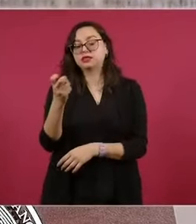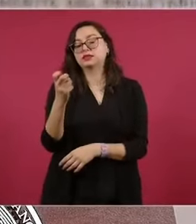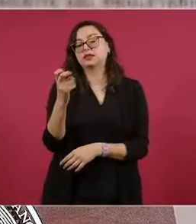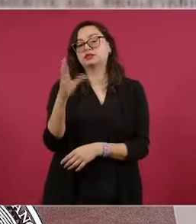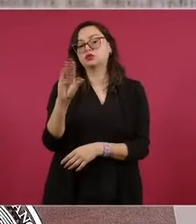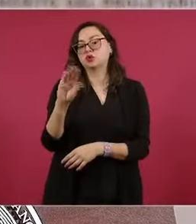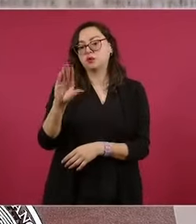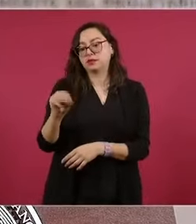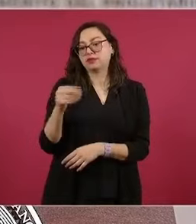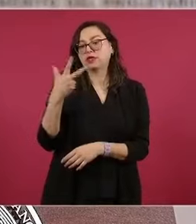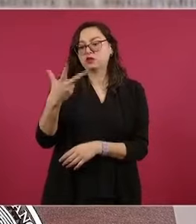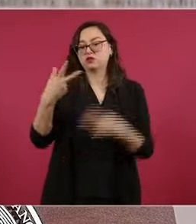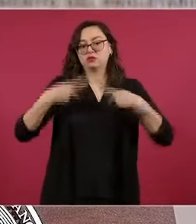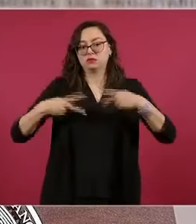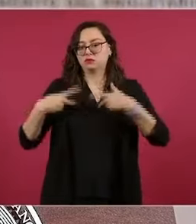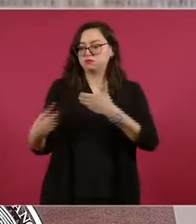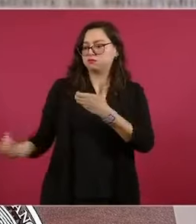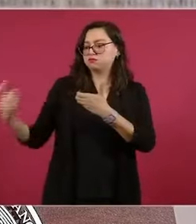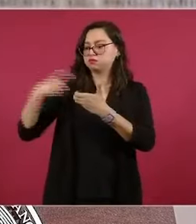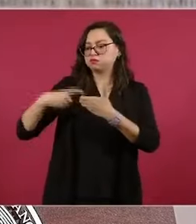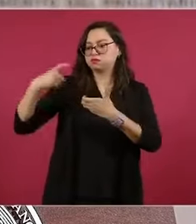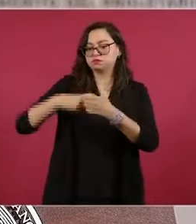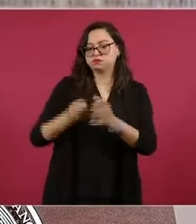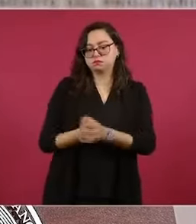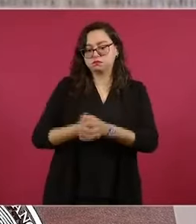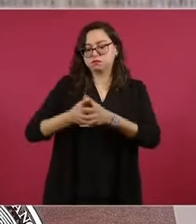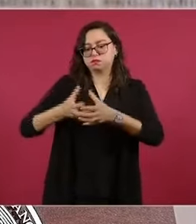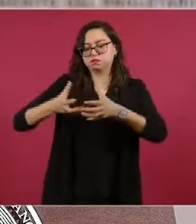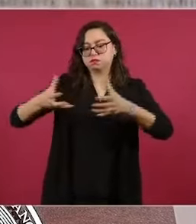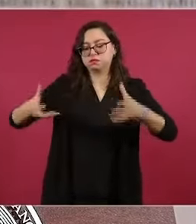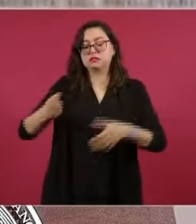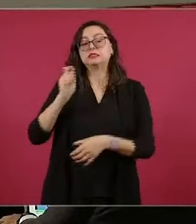2,278 personas. Esto es un incremento de